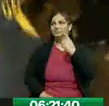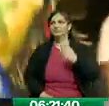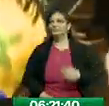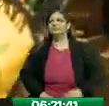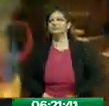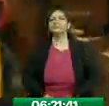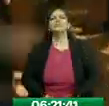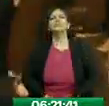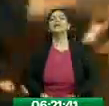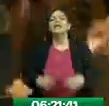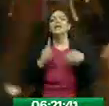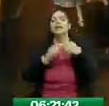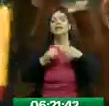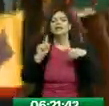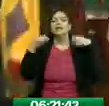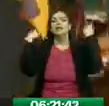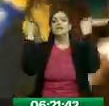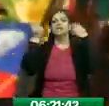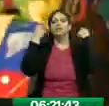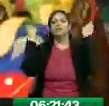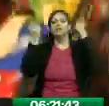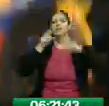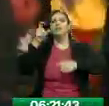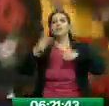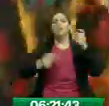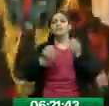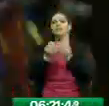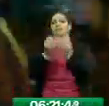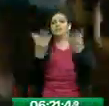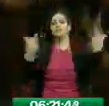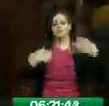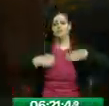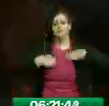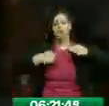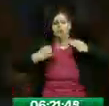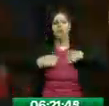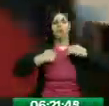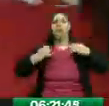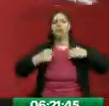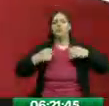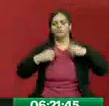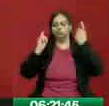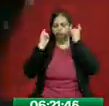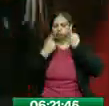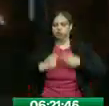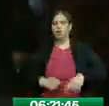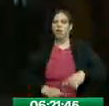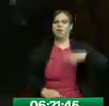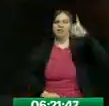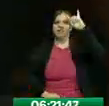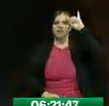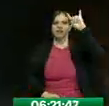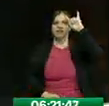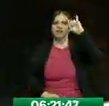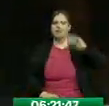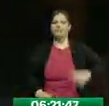Son los tradicionales diablos, un personaje infaltable en las fiestas de la serranía ecuatoriana.